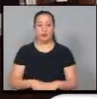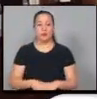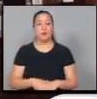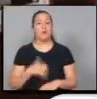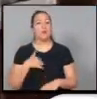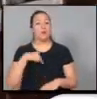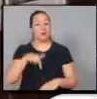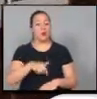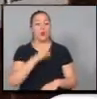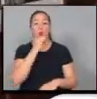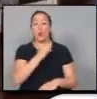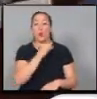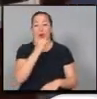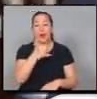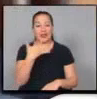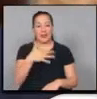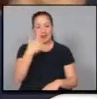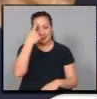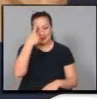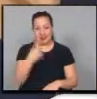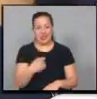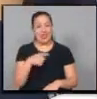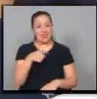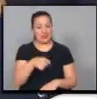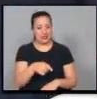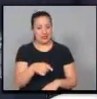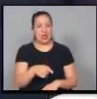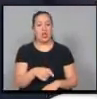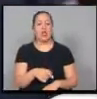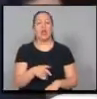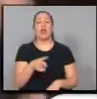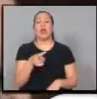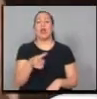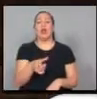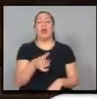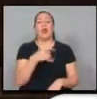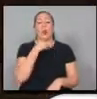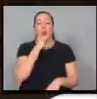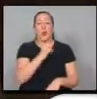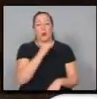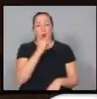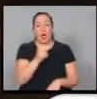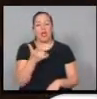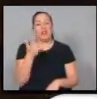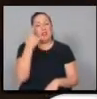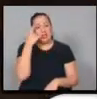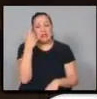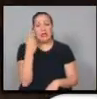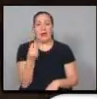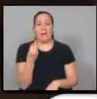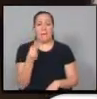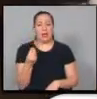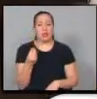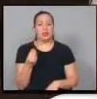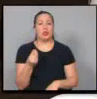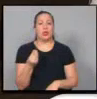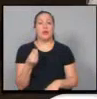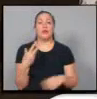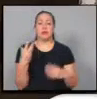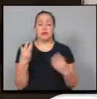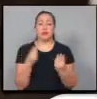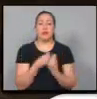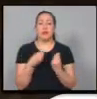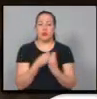Estamos aquí contando una historia triste, pero no es la nueva, no es una historia que uno dice, uy, ¿qué pasó? Hubo varias